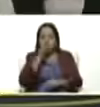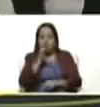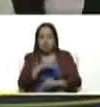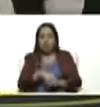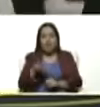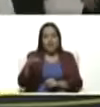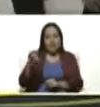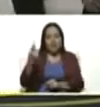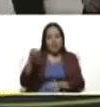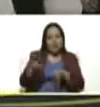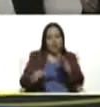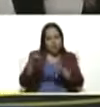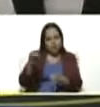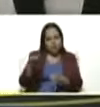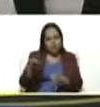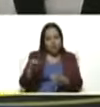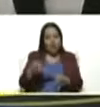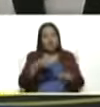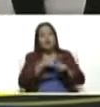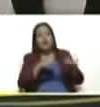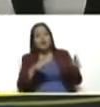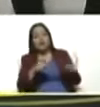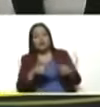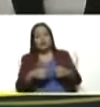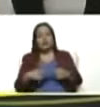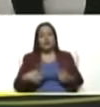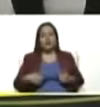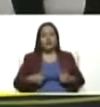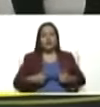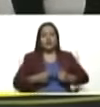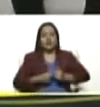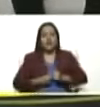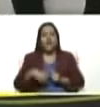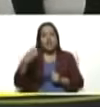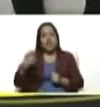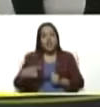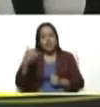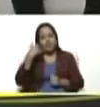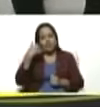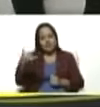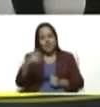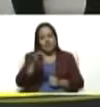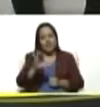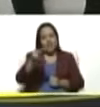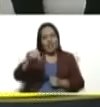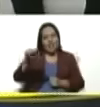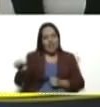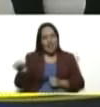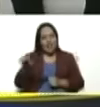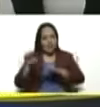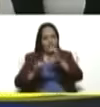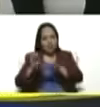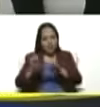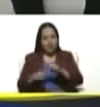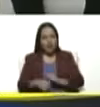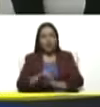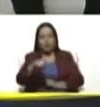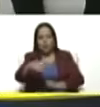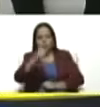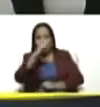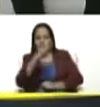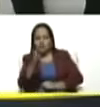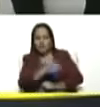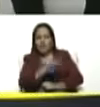es injusto. Sí, pero los catadores... No, pero es que por el tema... Hay que llamar al CNE para que dé una opinión de eso. Para el próximo año vamos a traer al